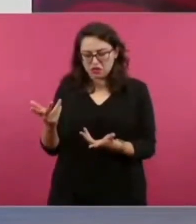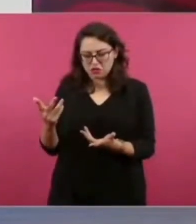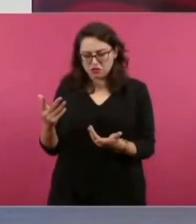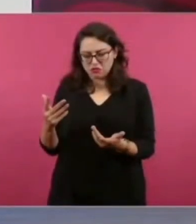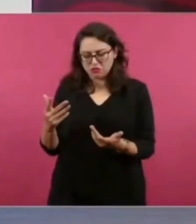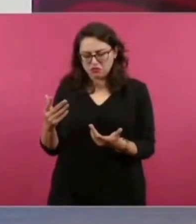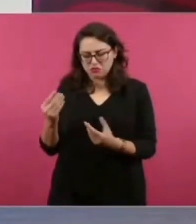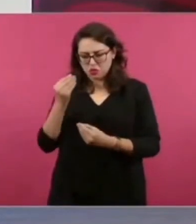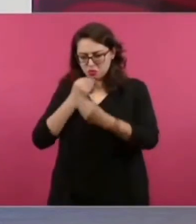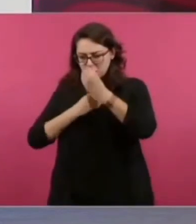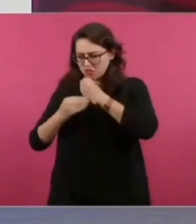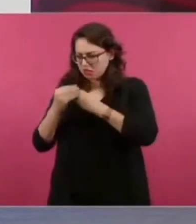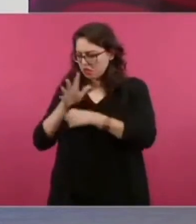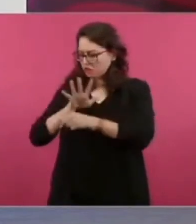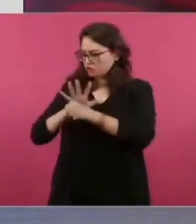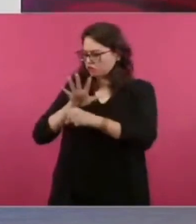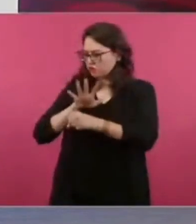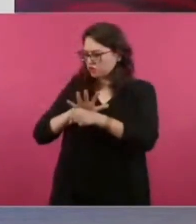insignificante